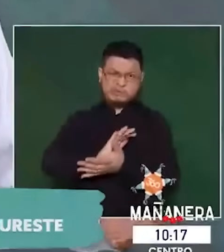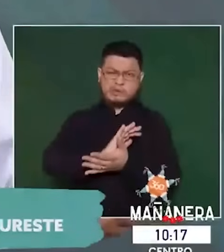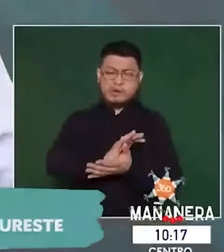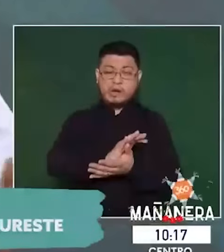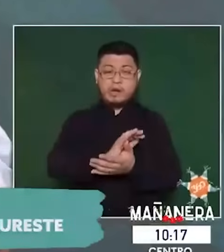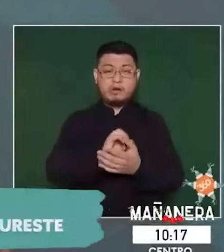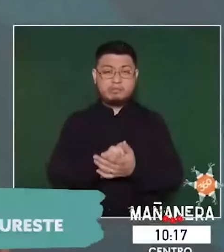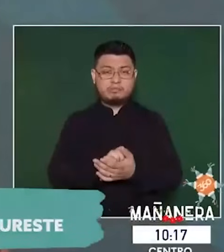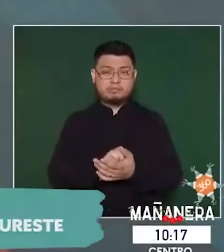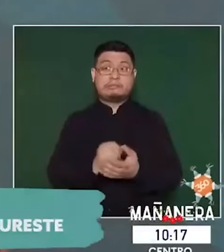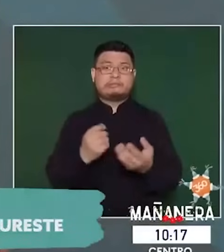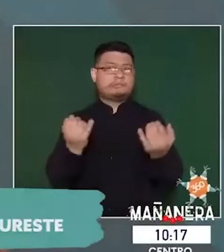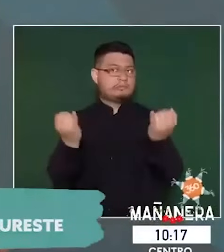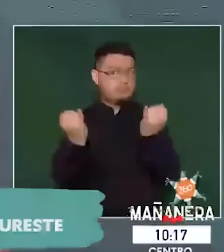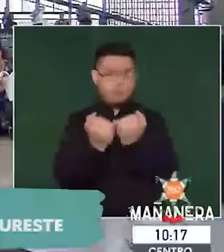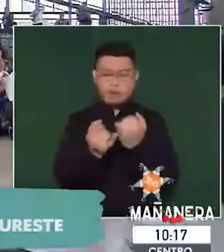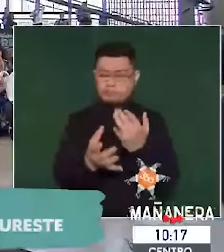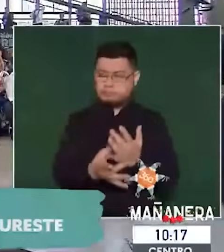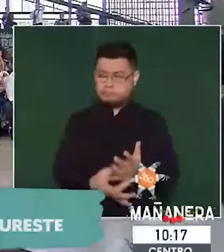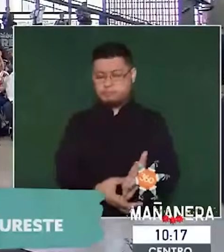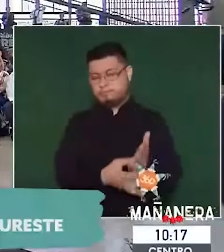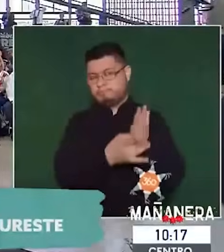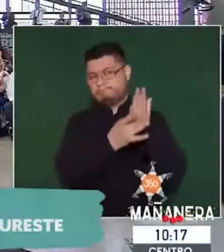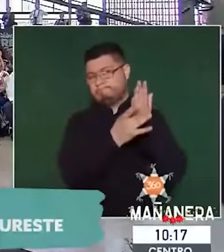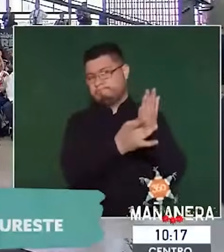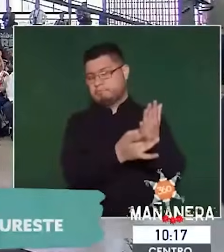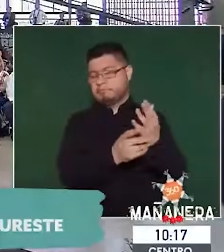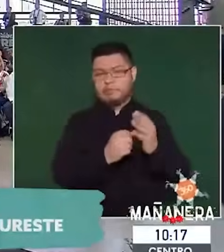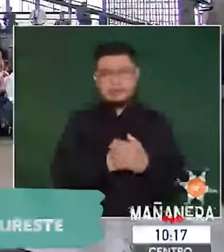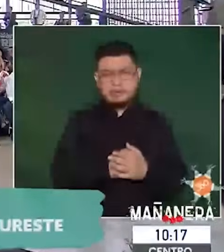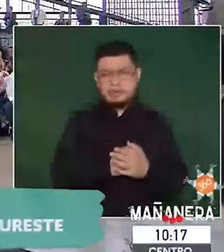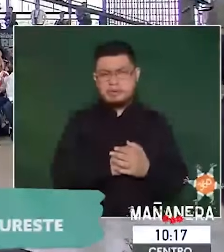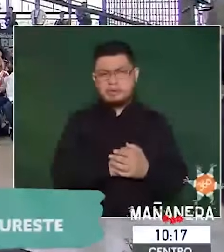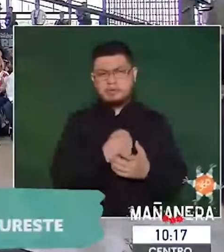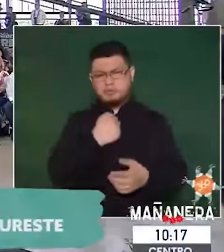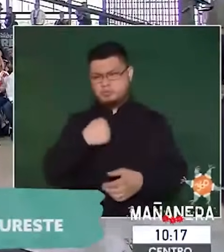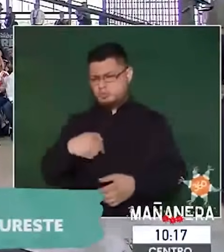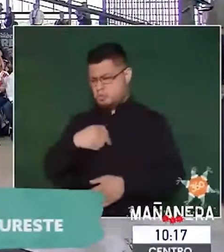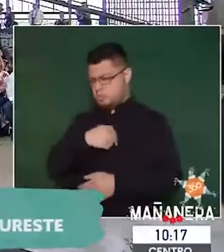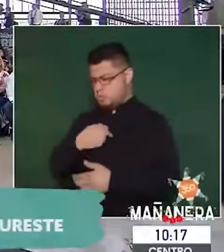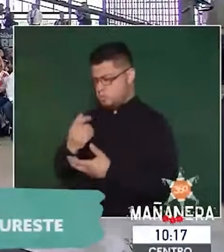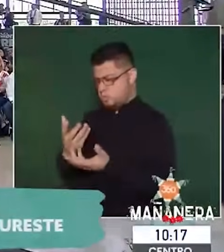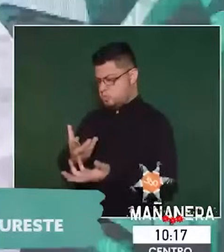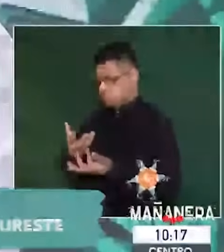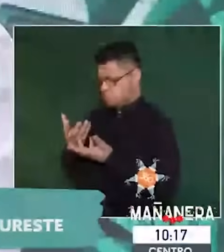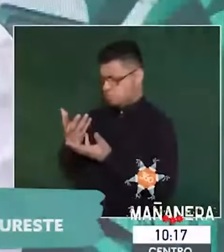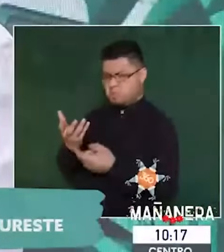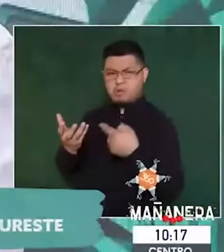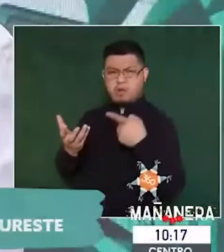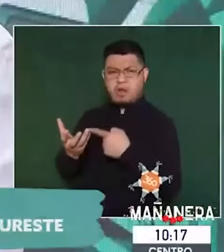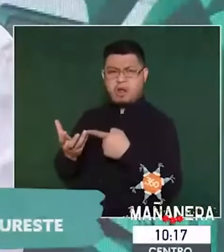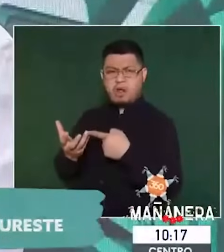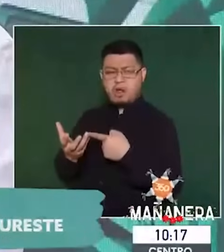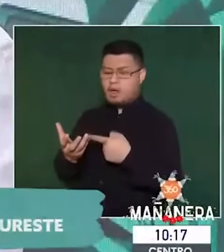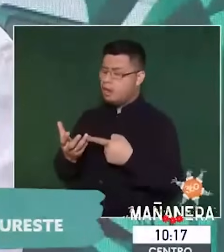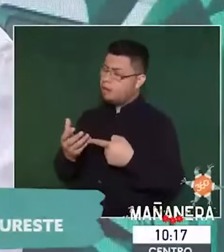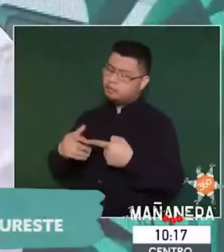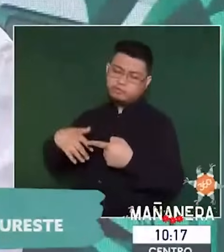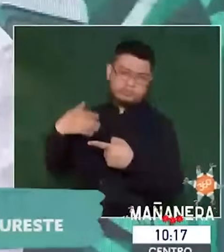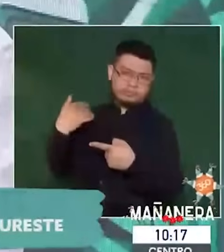a decir que éramos bárbaros